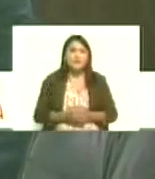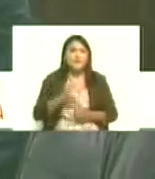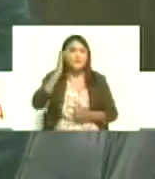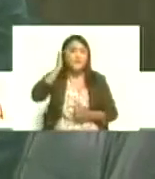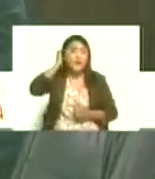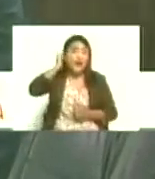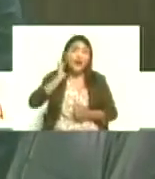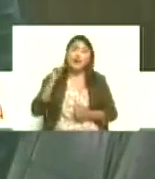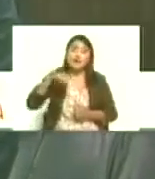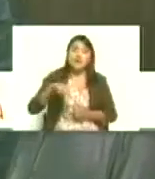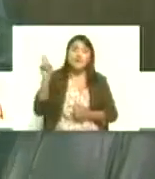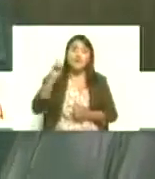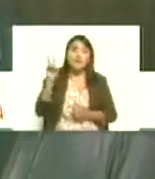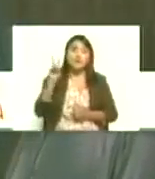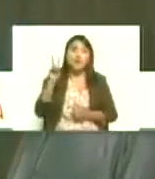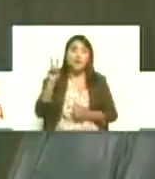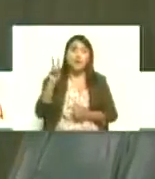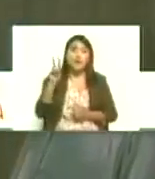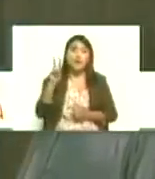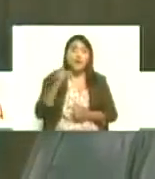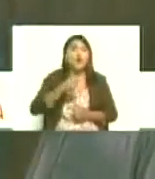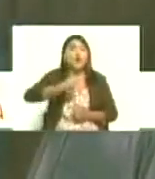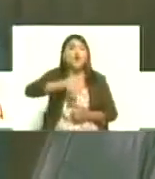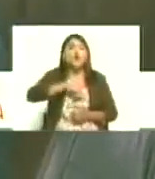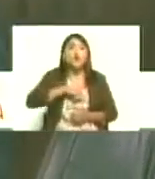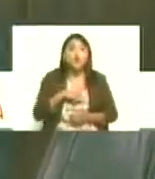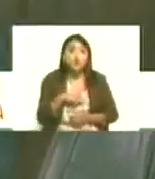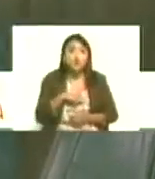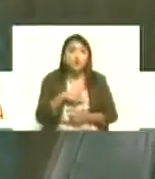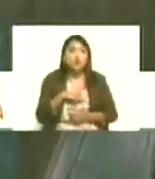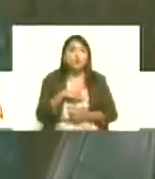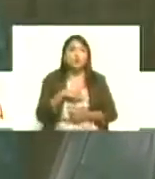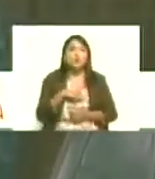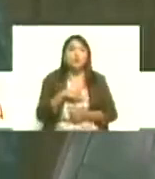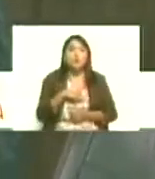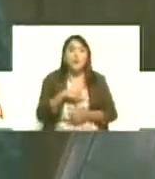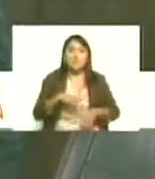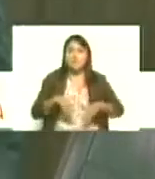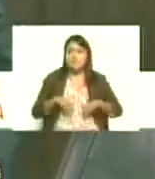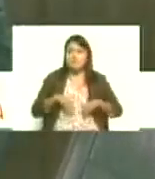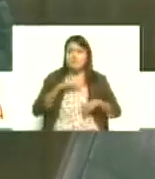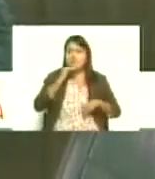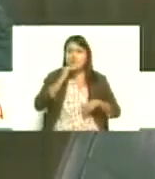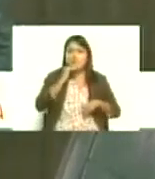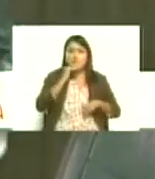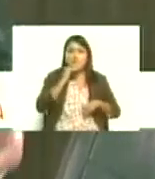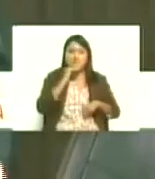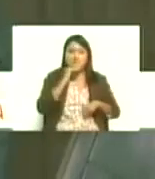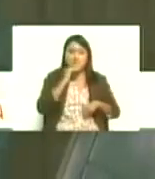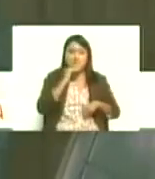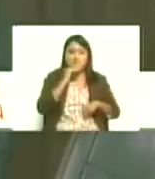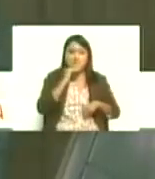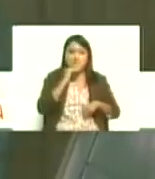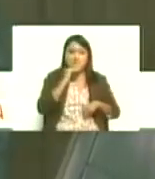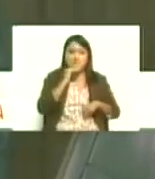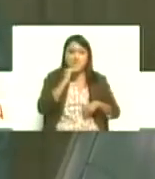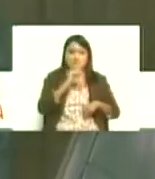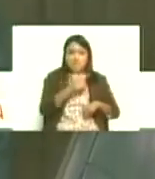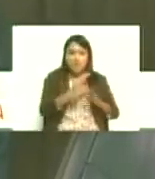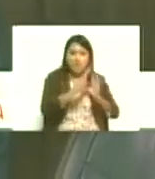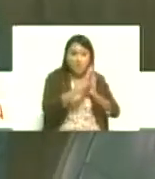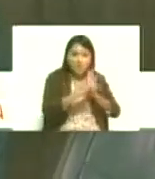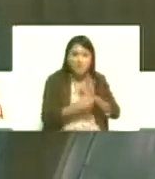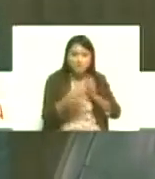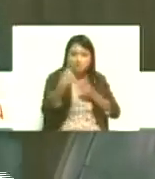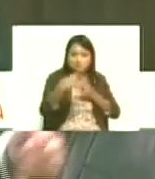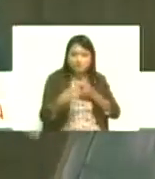Venezuela, de que nosotros no nos vamos a quedar tranquilos pensando que se pueden llevar nuestros recursos